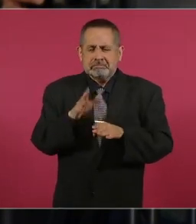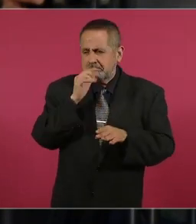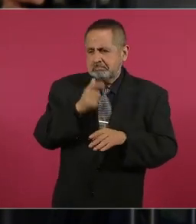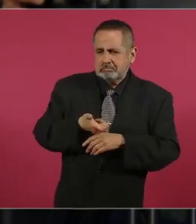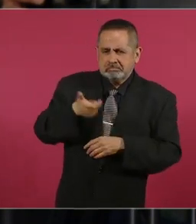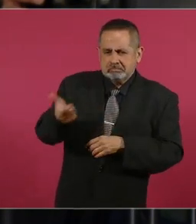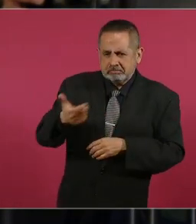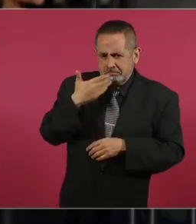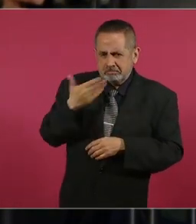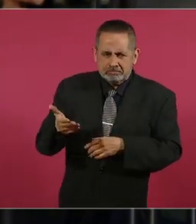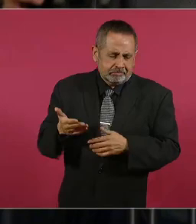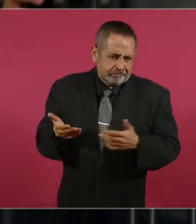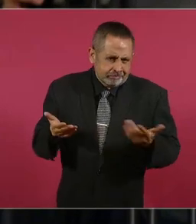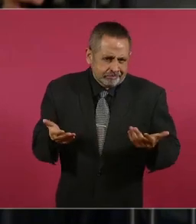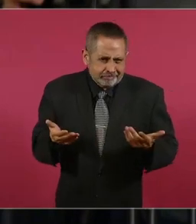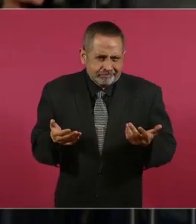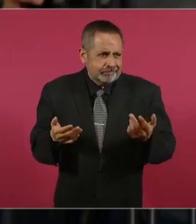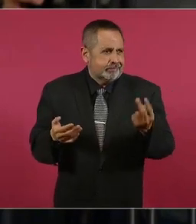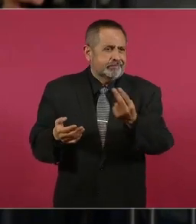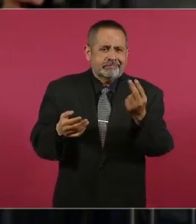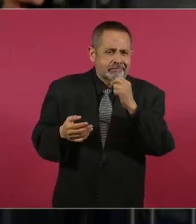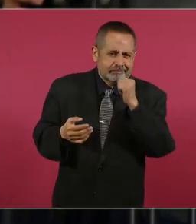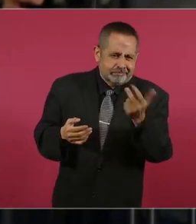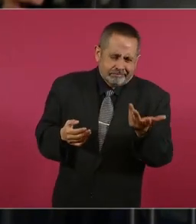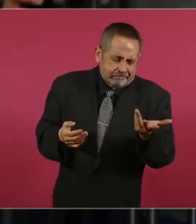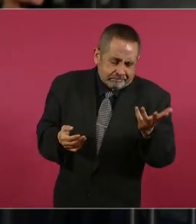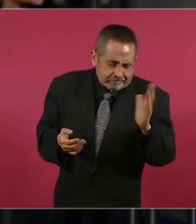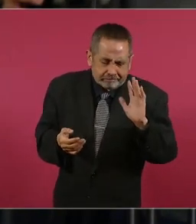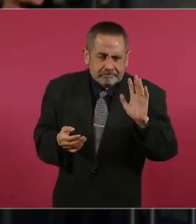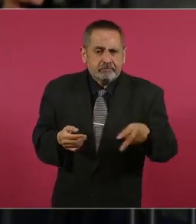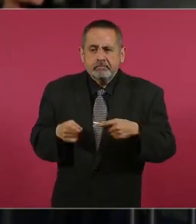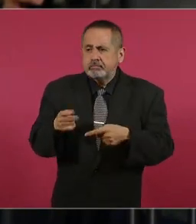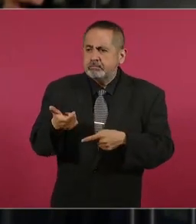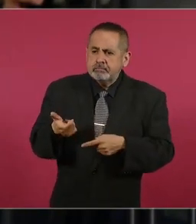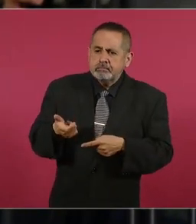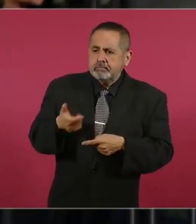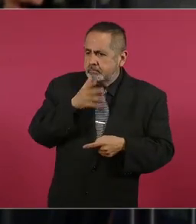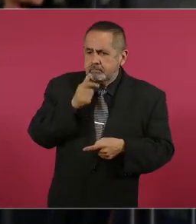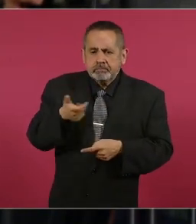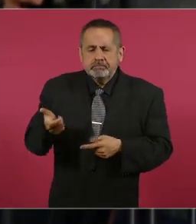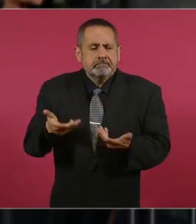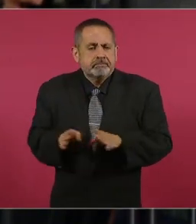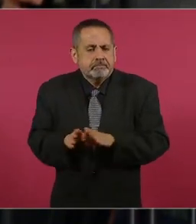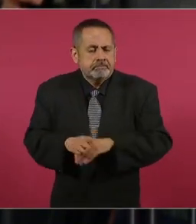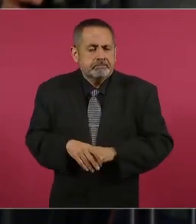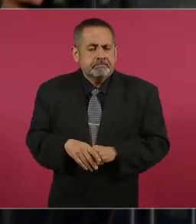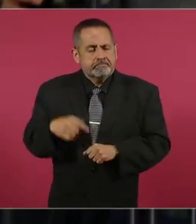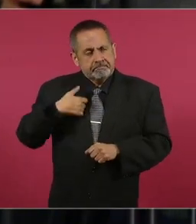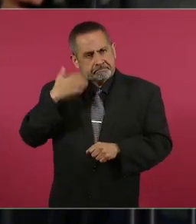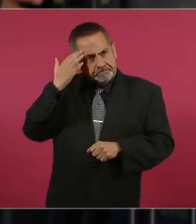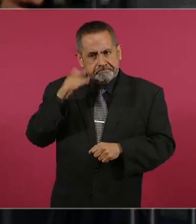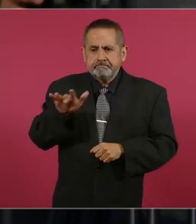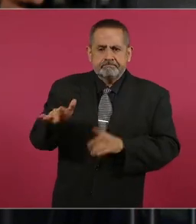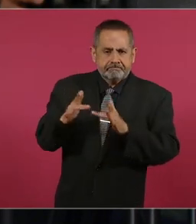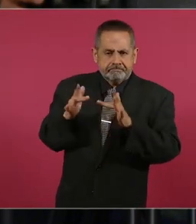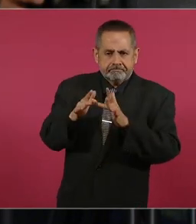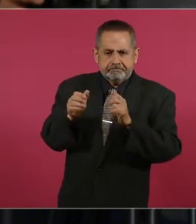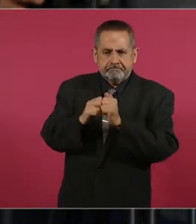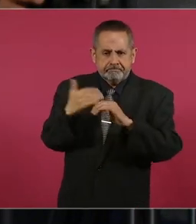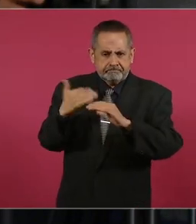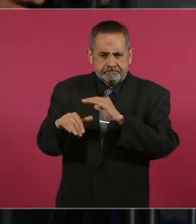así, a menos que le urja, a menos que haya un asunto de otra índole. Entonces, a través del